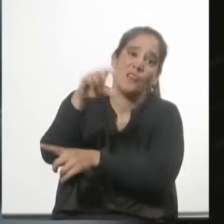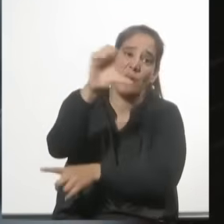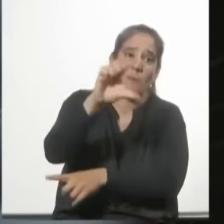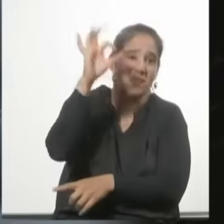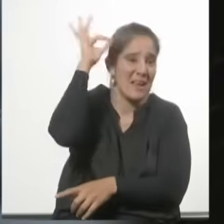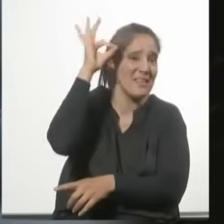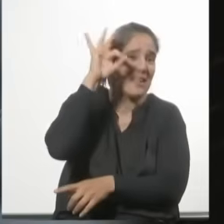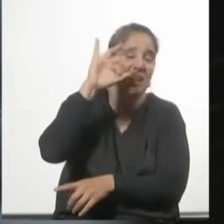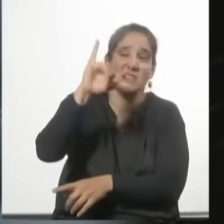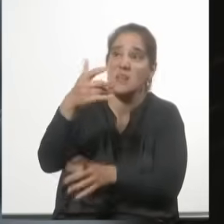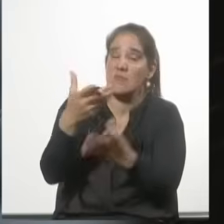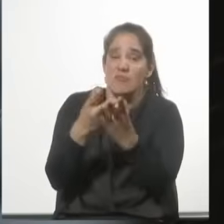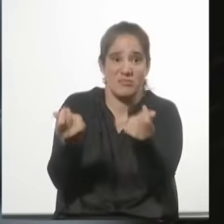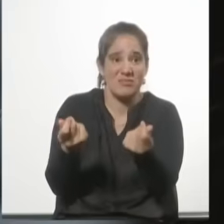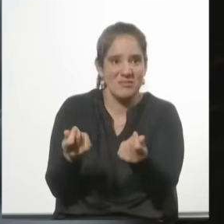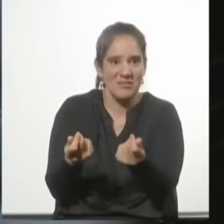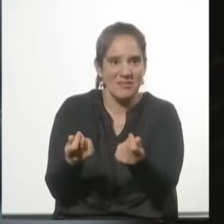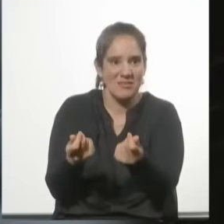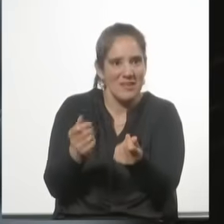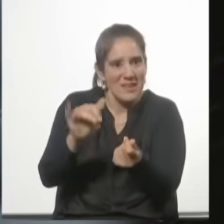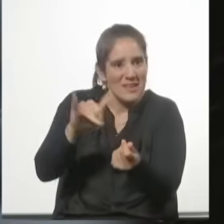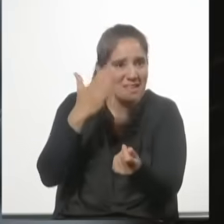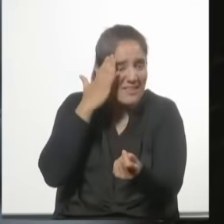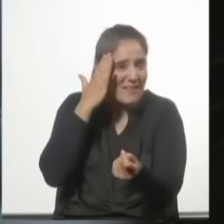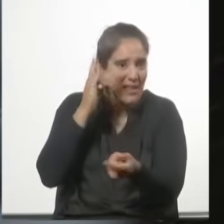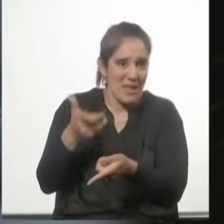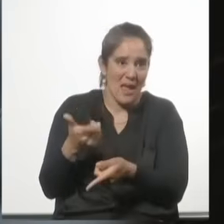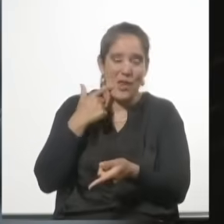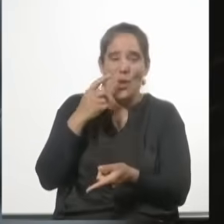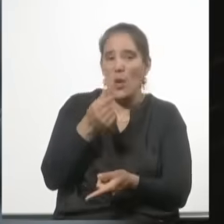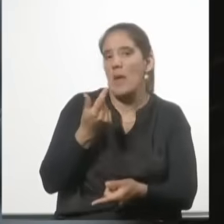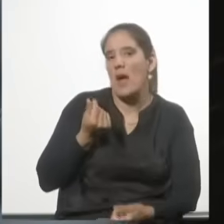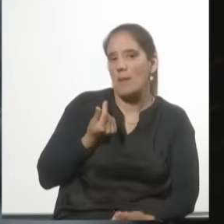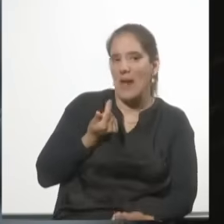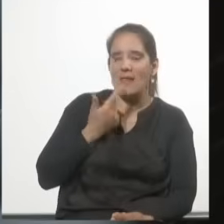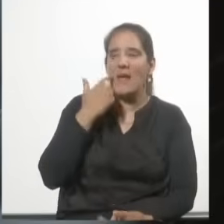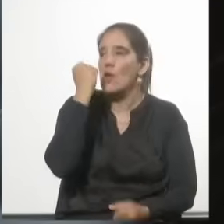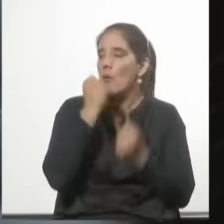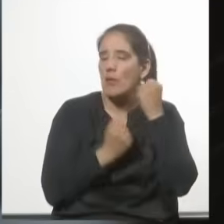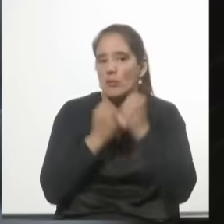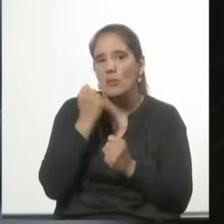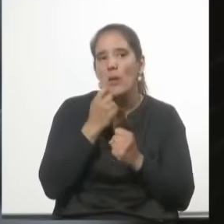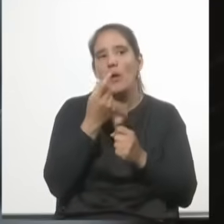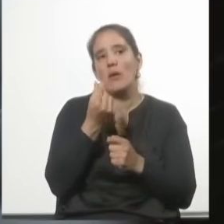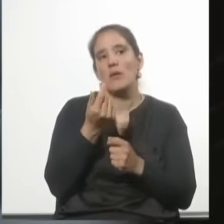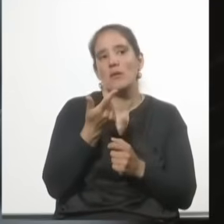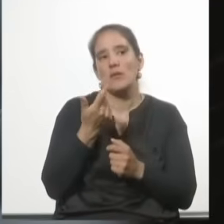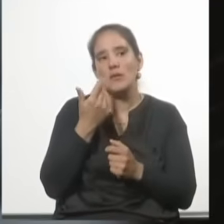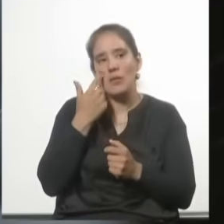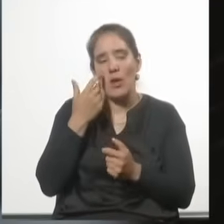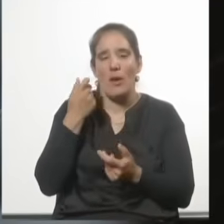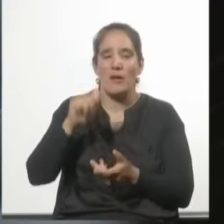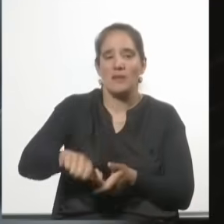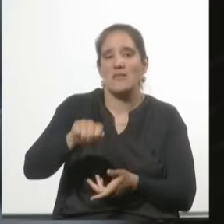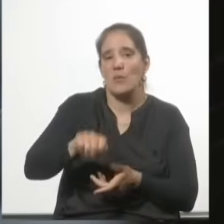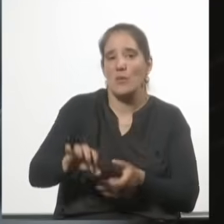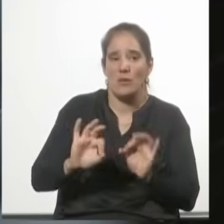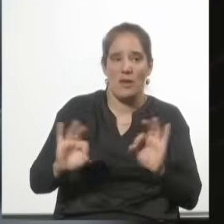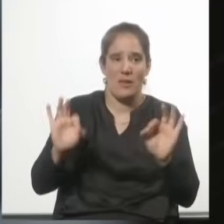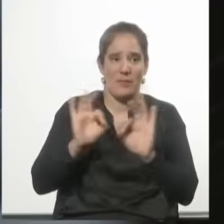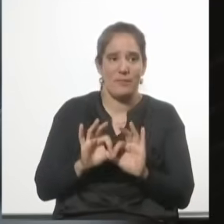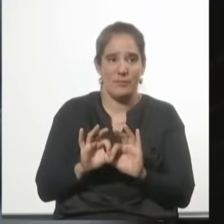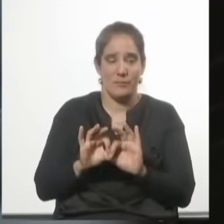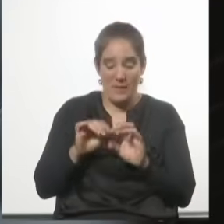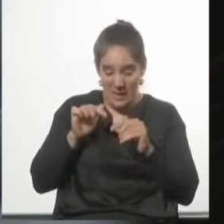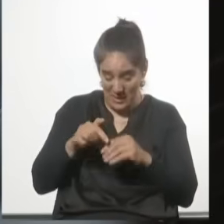materialmente inexistente. No tenía un solo empleado ni capital social como para afrontar obligaciones del porte de la garantía emitida.